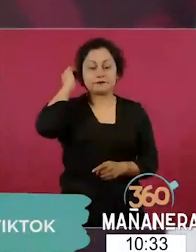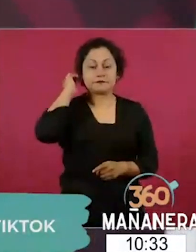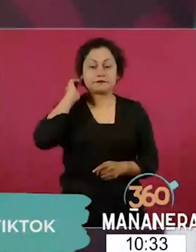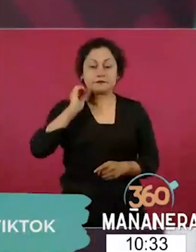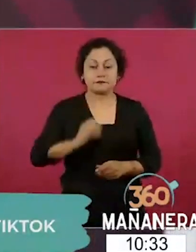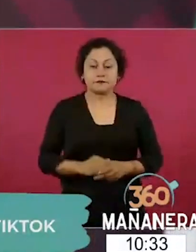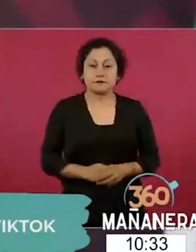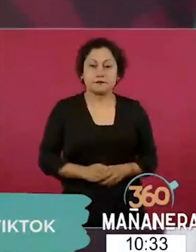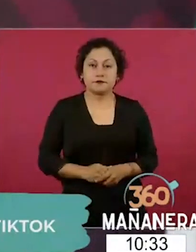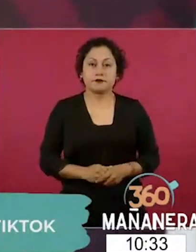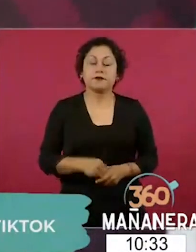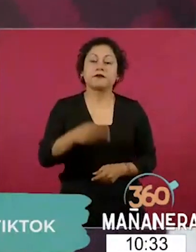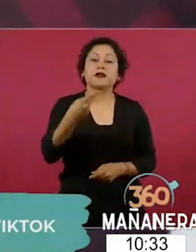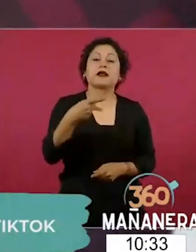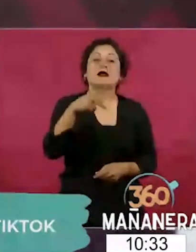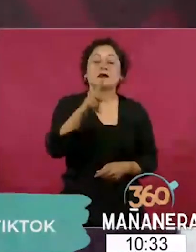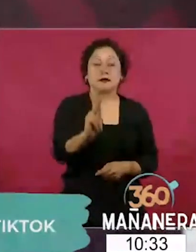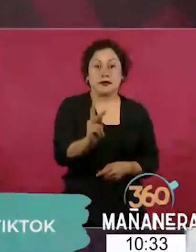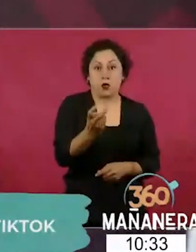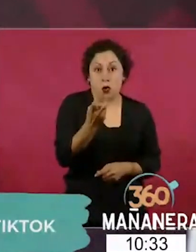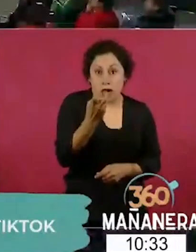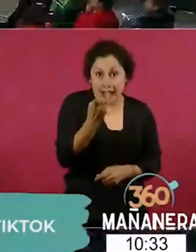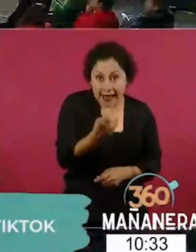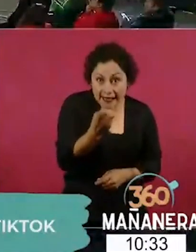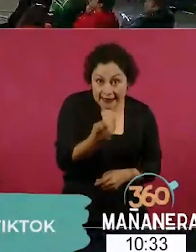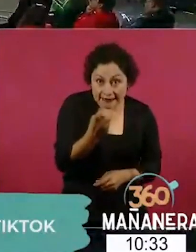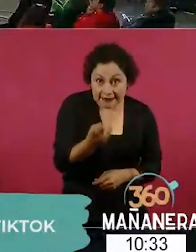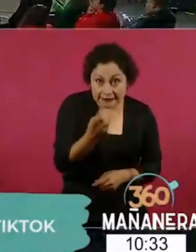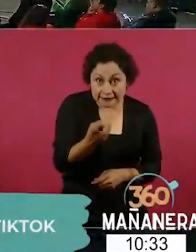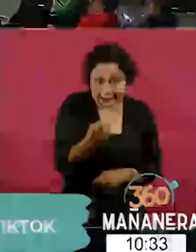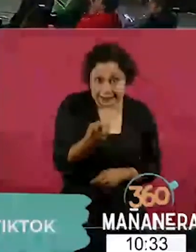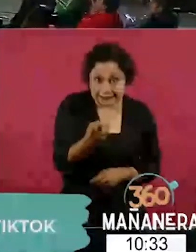el México que no quieren ver